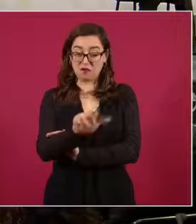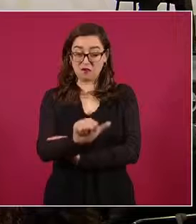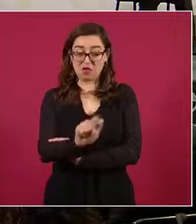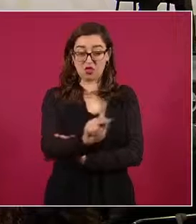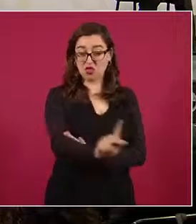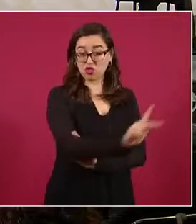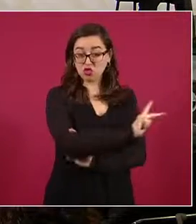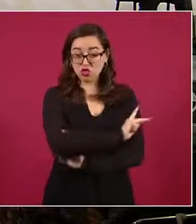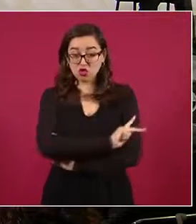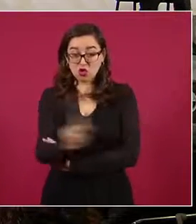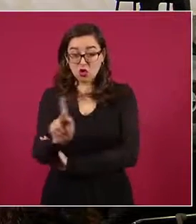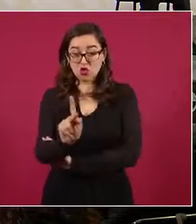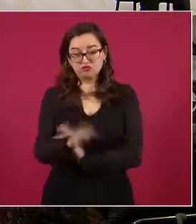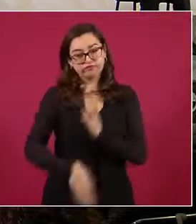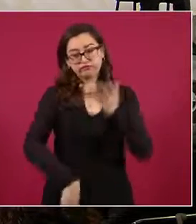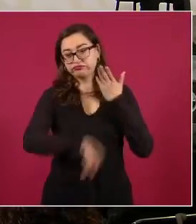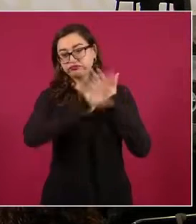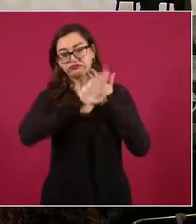que sea objetivo,